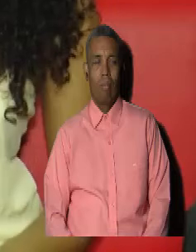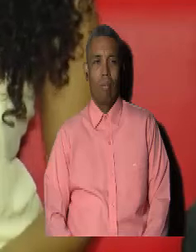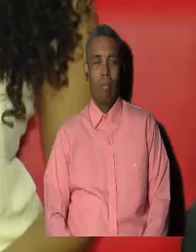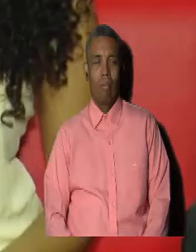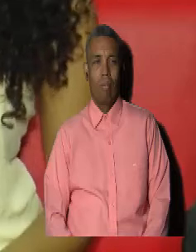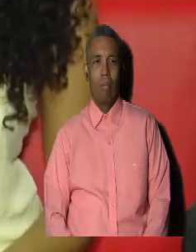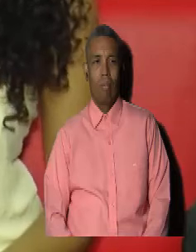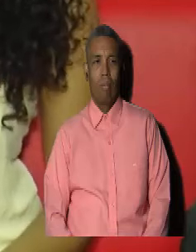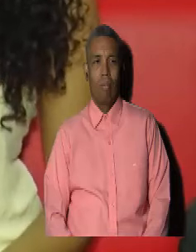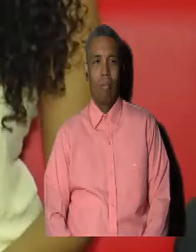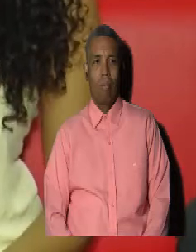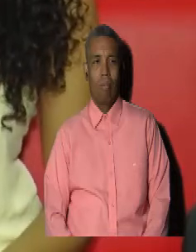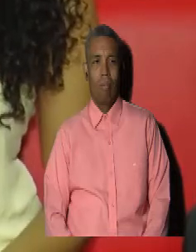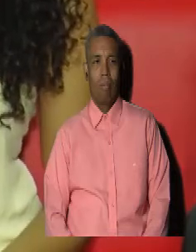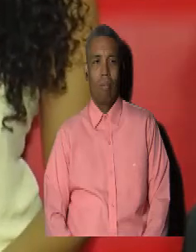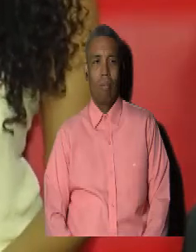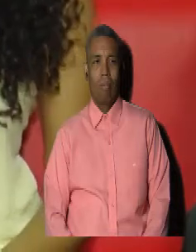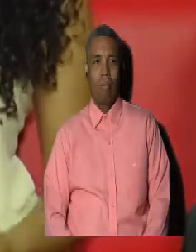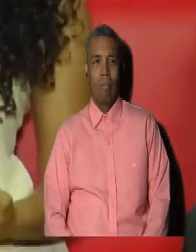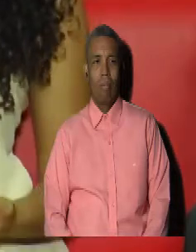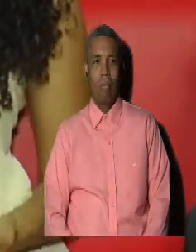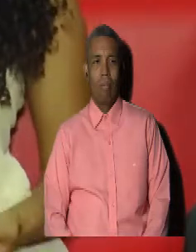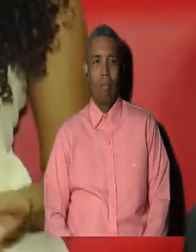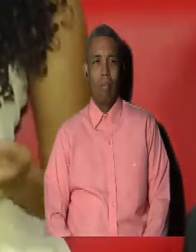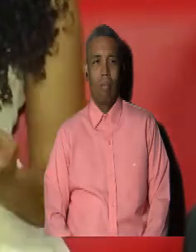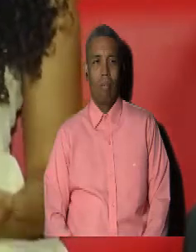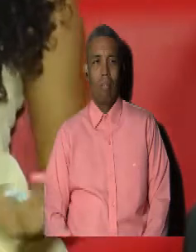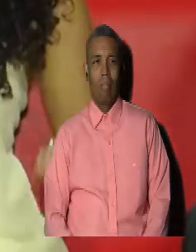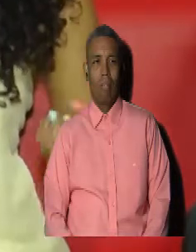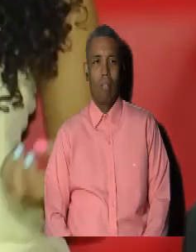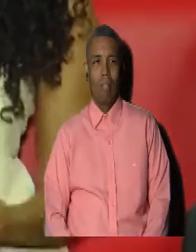Porque el que no vuela no llega allá.